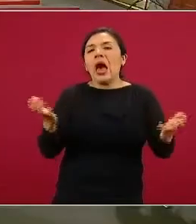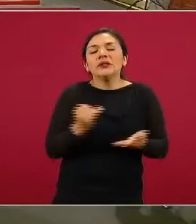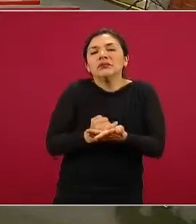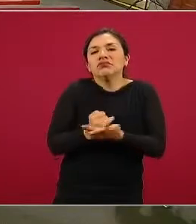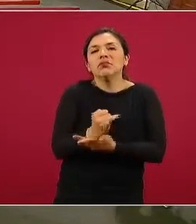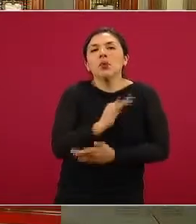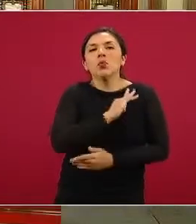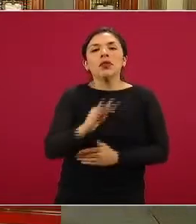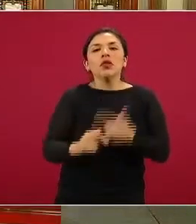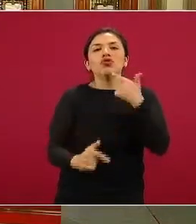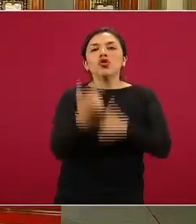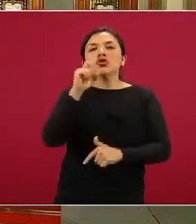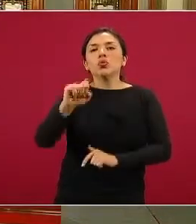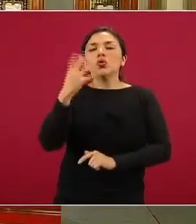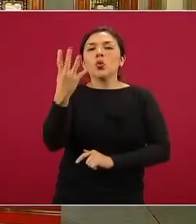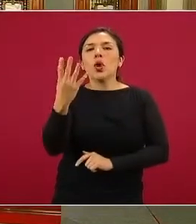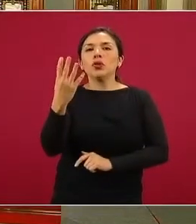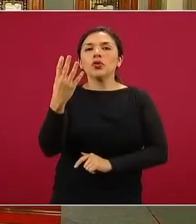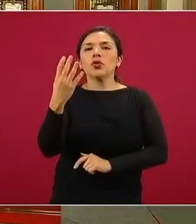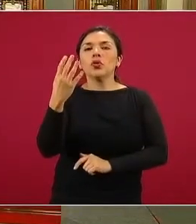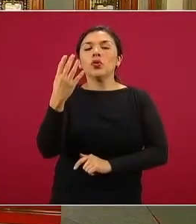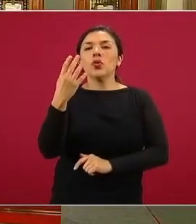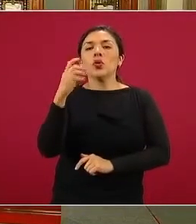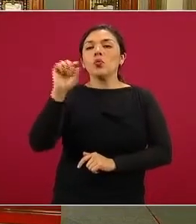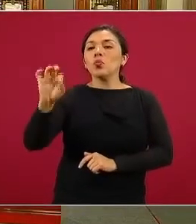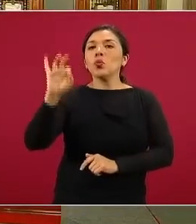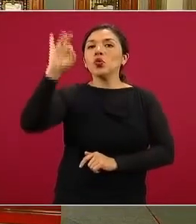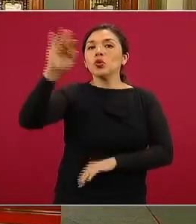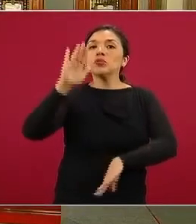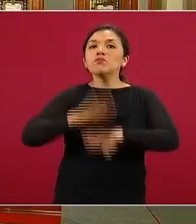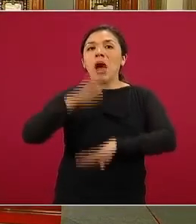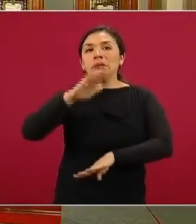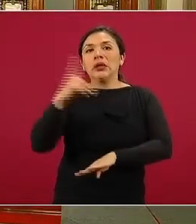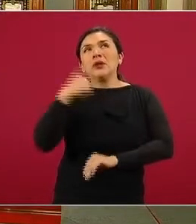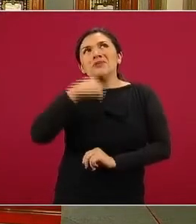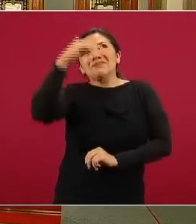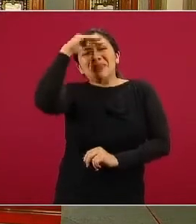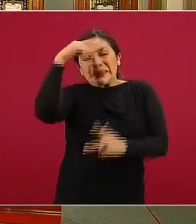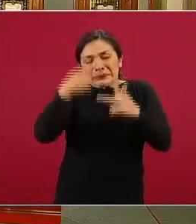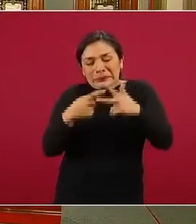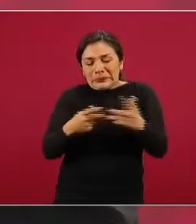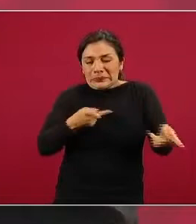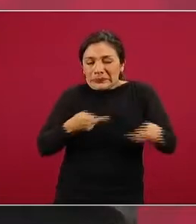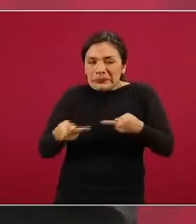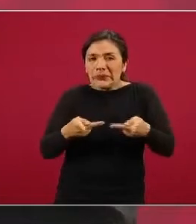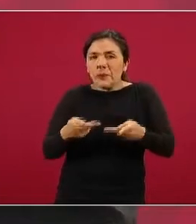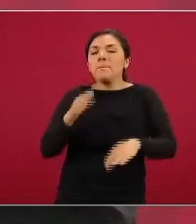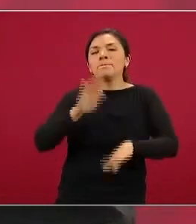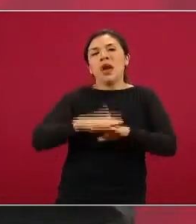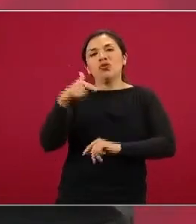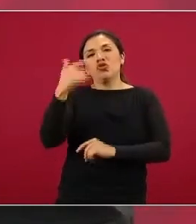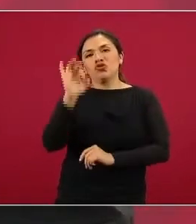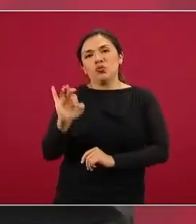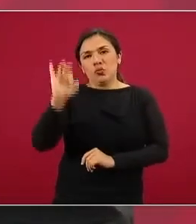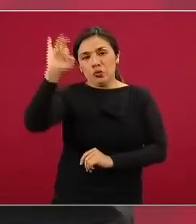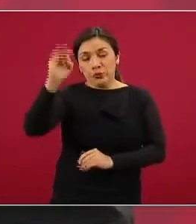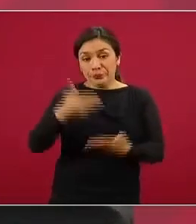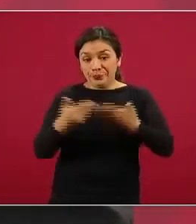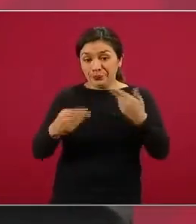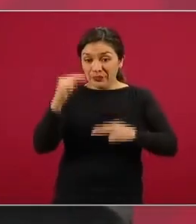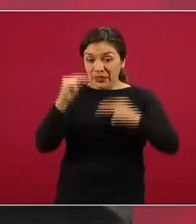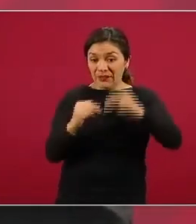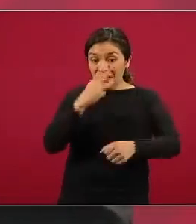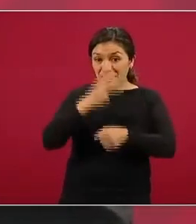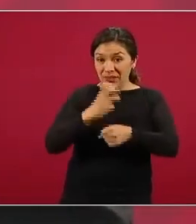da 12.4 puntos adicionales a las expectativas, así que con el nivel 3 ahora